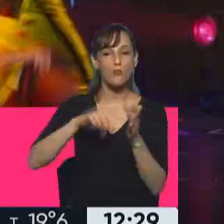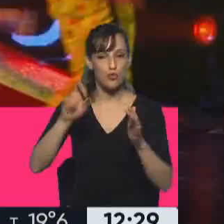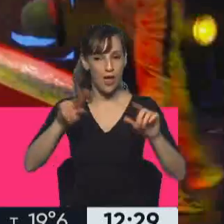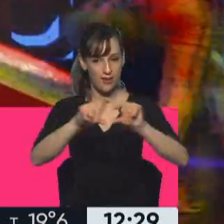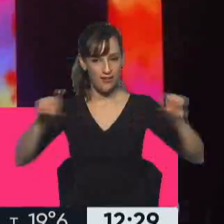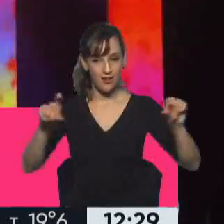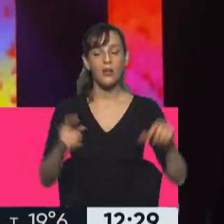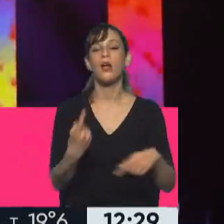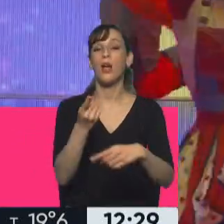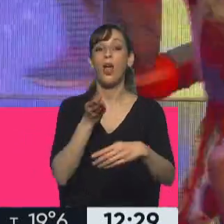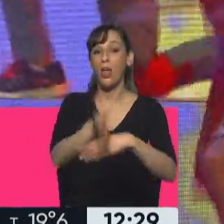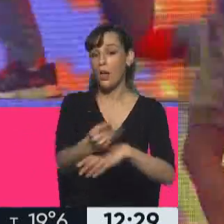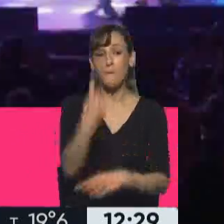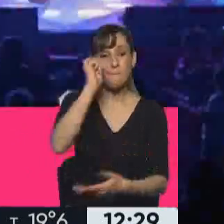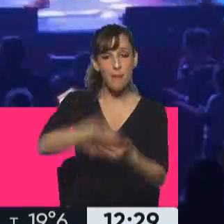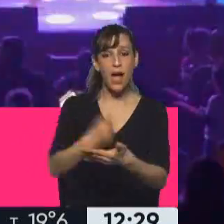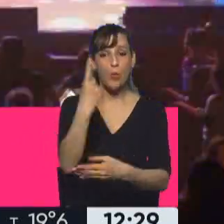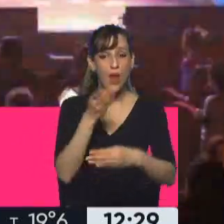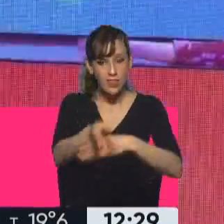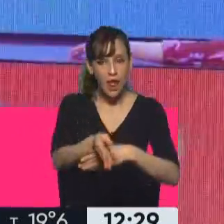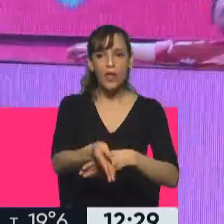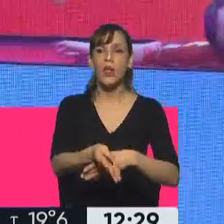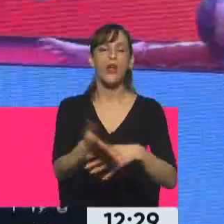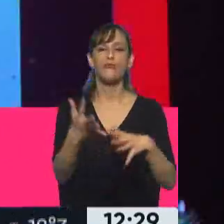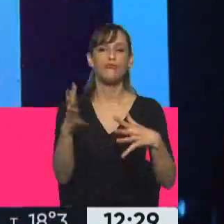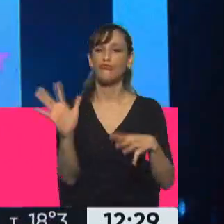lo disfruta toda la familia. Diego, nos tenemos...